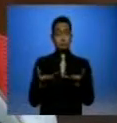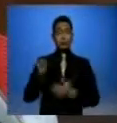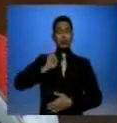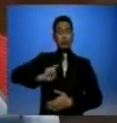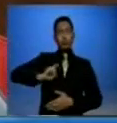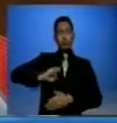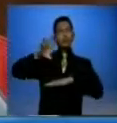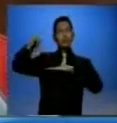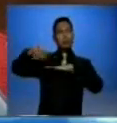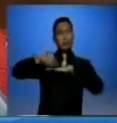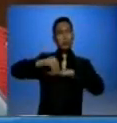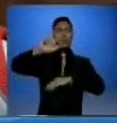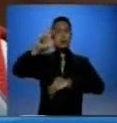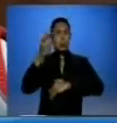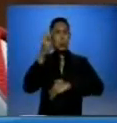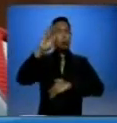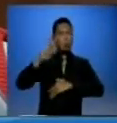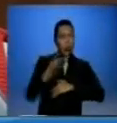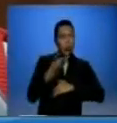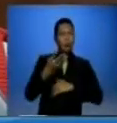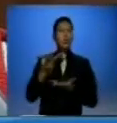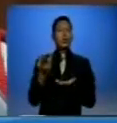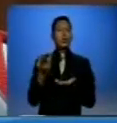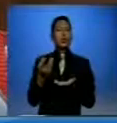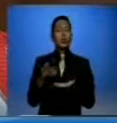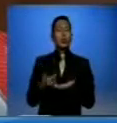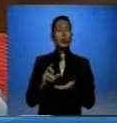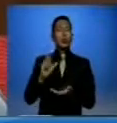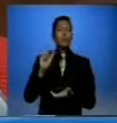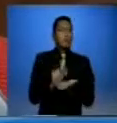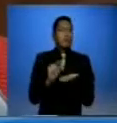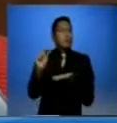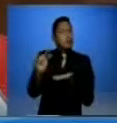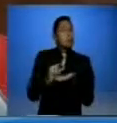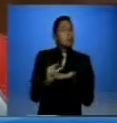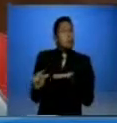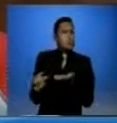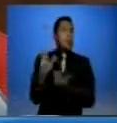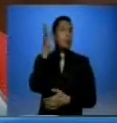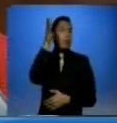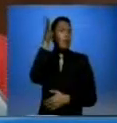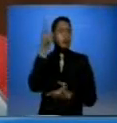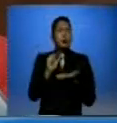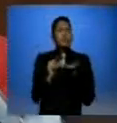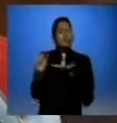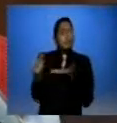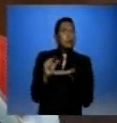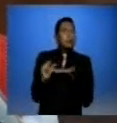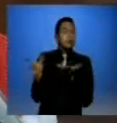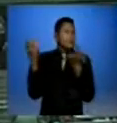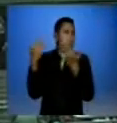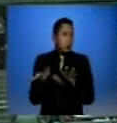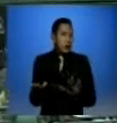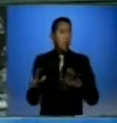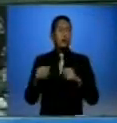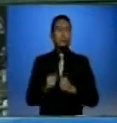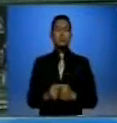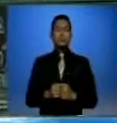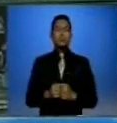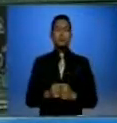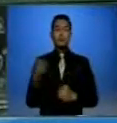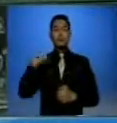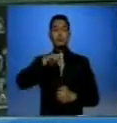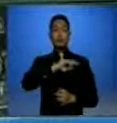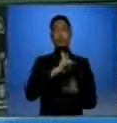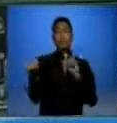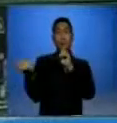decimotercero, decimocuarto, las bonificaciones que no son permanentes, que se dan a los profesores cuando han terminado una investigación. Acudimos